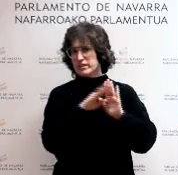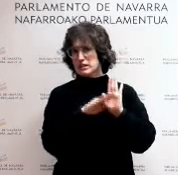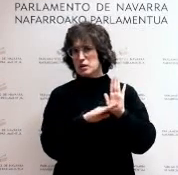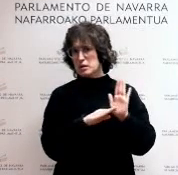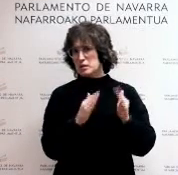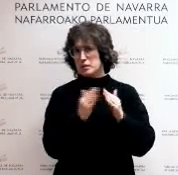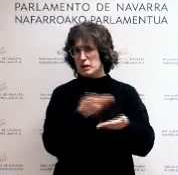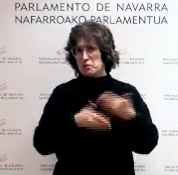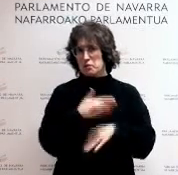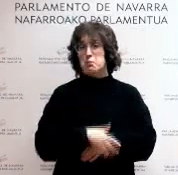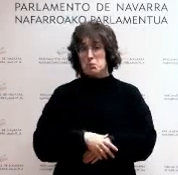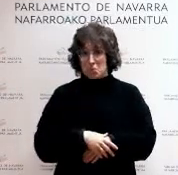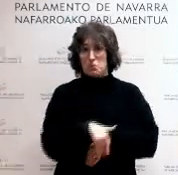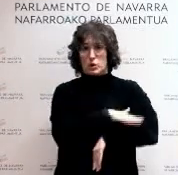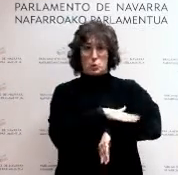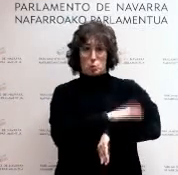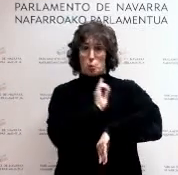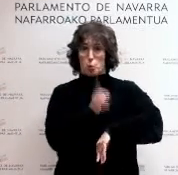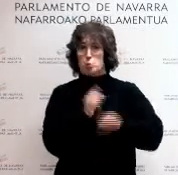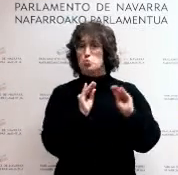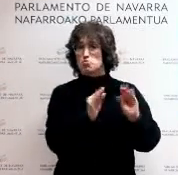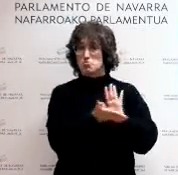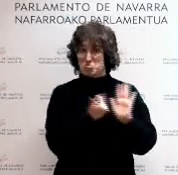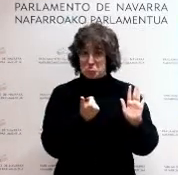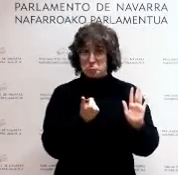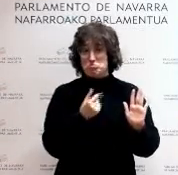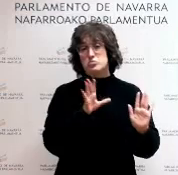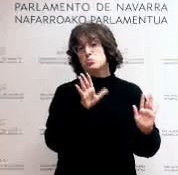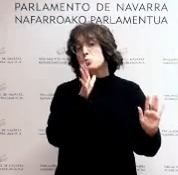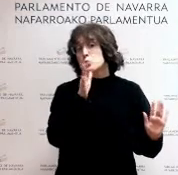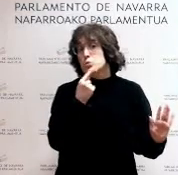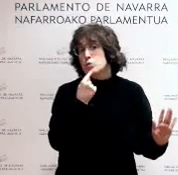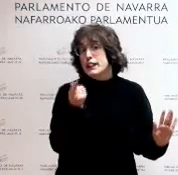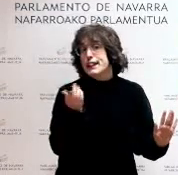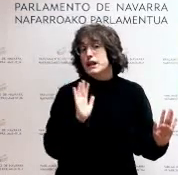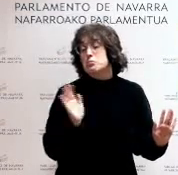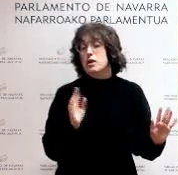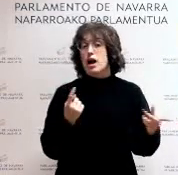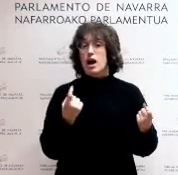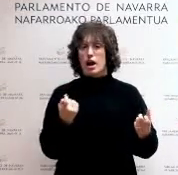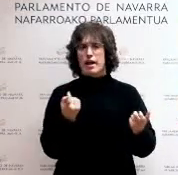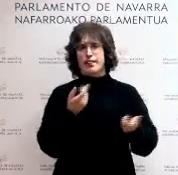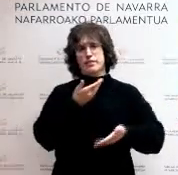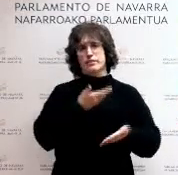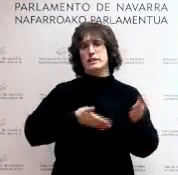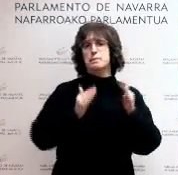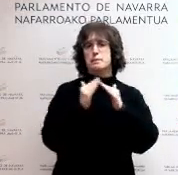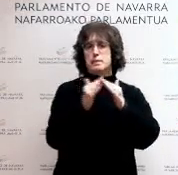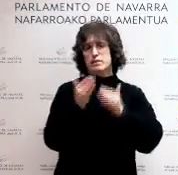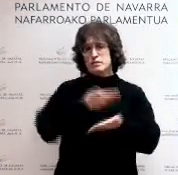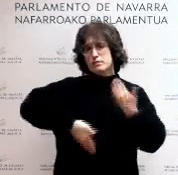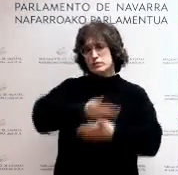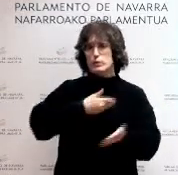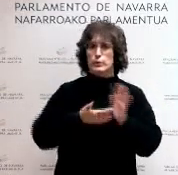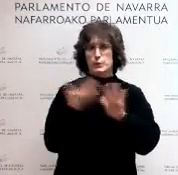Liberan de obligaciones al Gobierno de Navarra para agilizar, eso sí, solamente la vivienda colaborativa, como si así fuésemos a resolver el problema